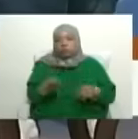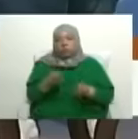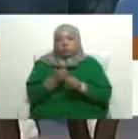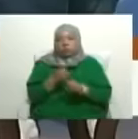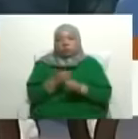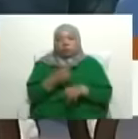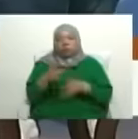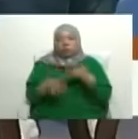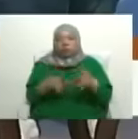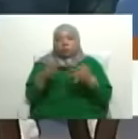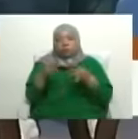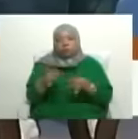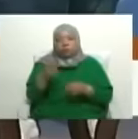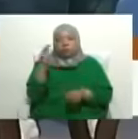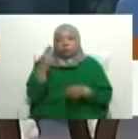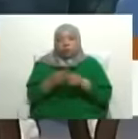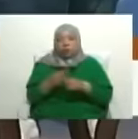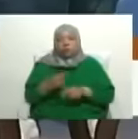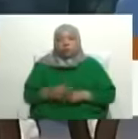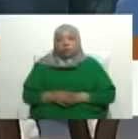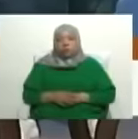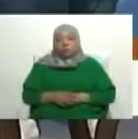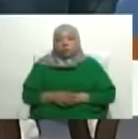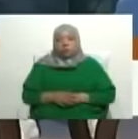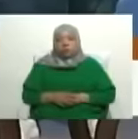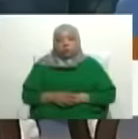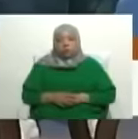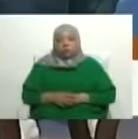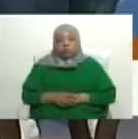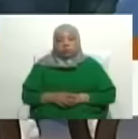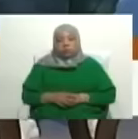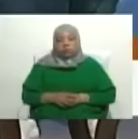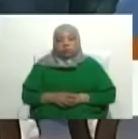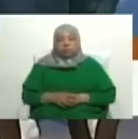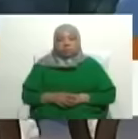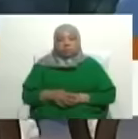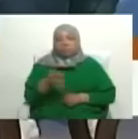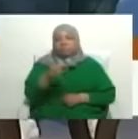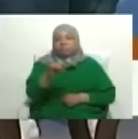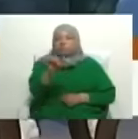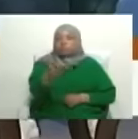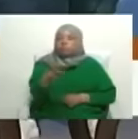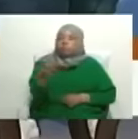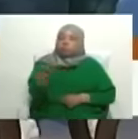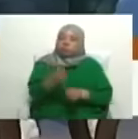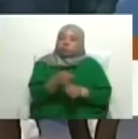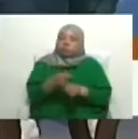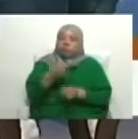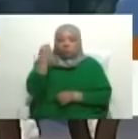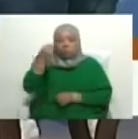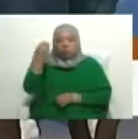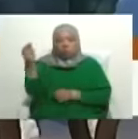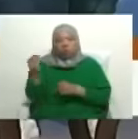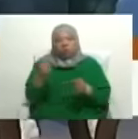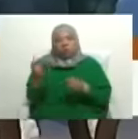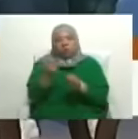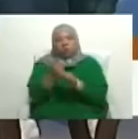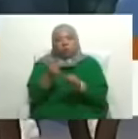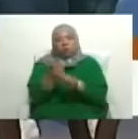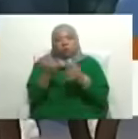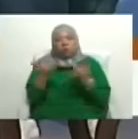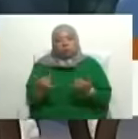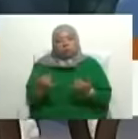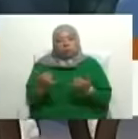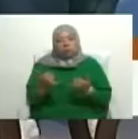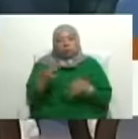a uno de los eventos más peligrosos de los que hemos tenido que neutralizar y develar.